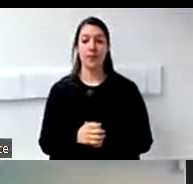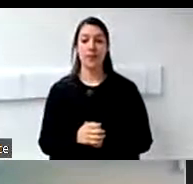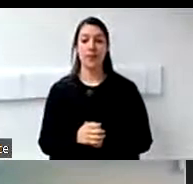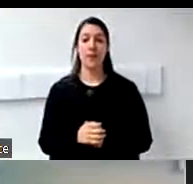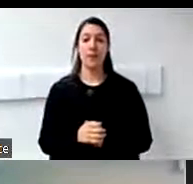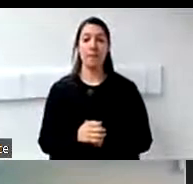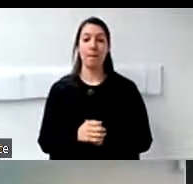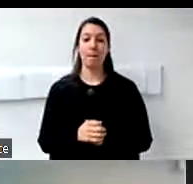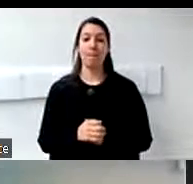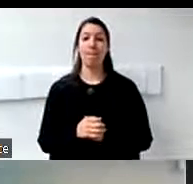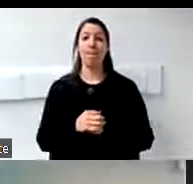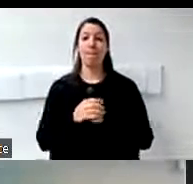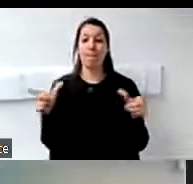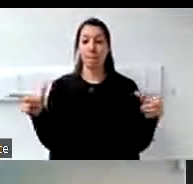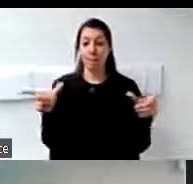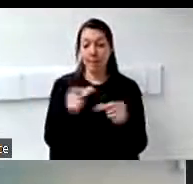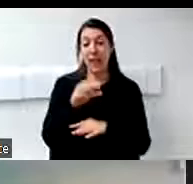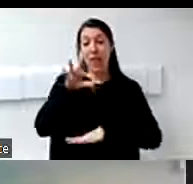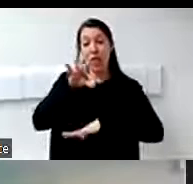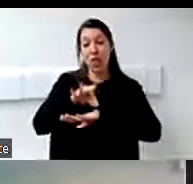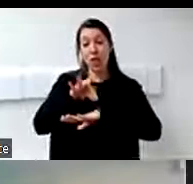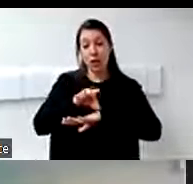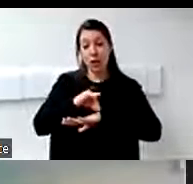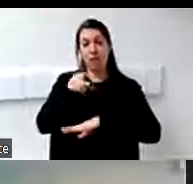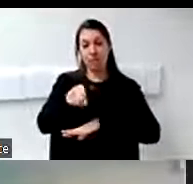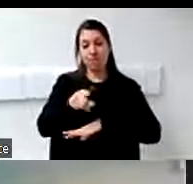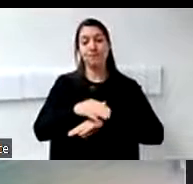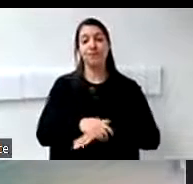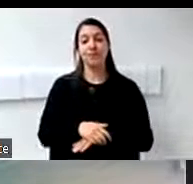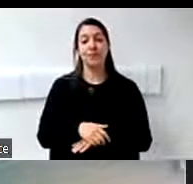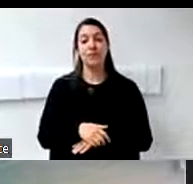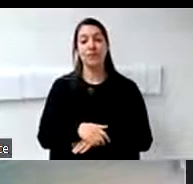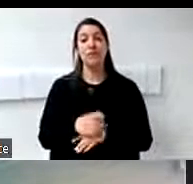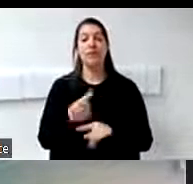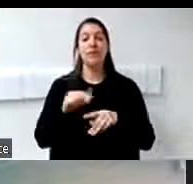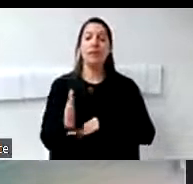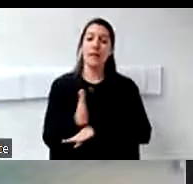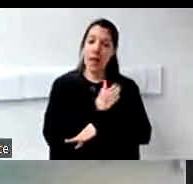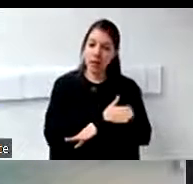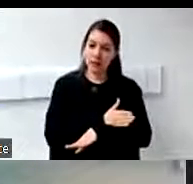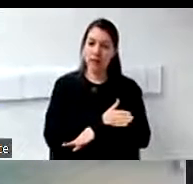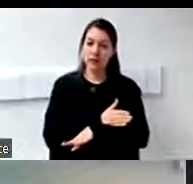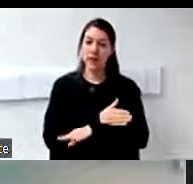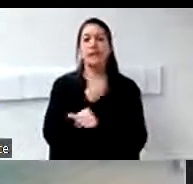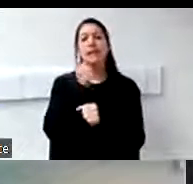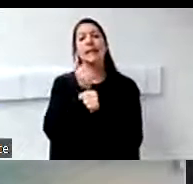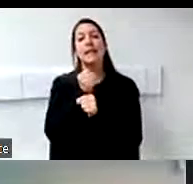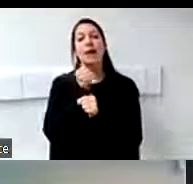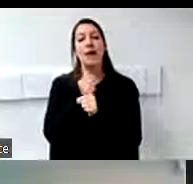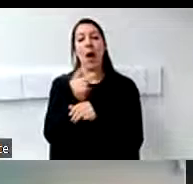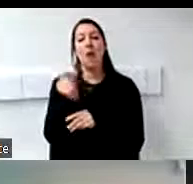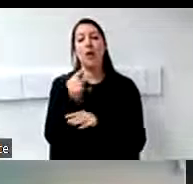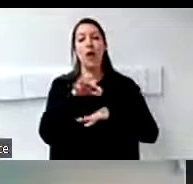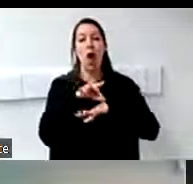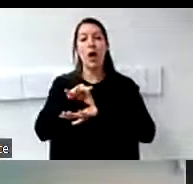va a terminar la doctora Judice, que está por ahí conectada. Pero antes vamos a trabajar un poquito sobre la